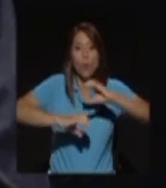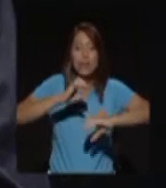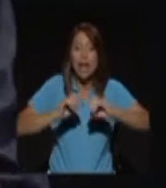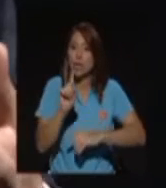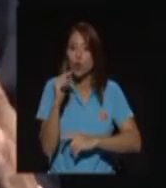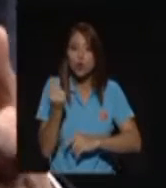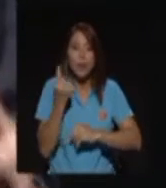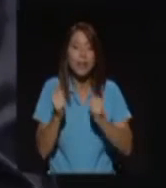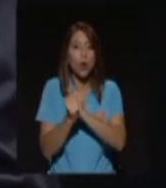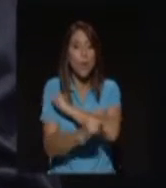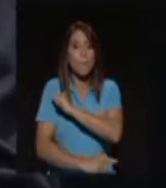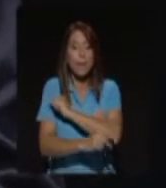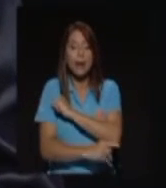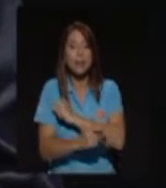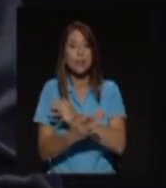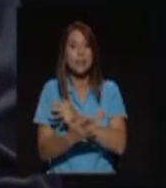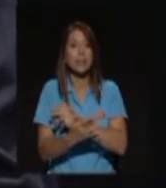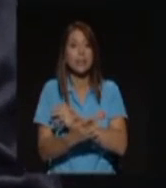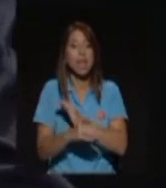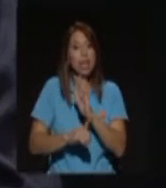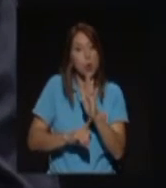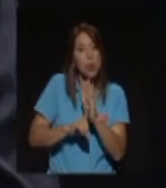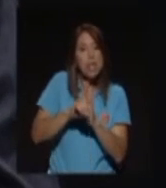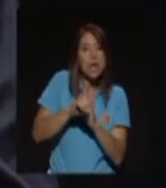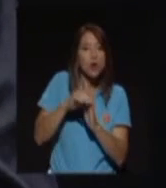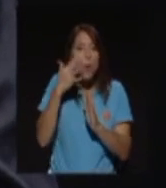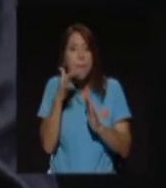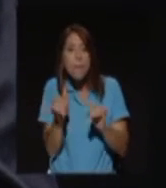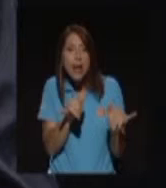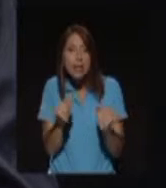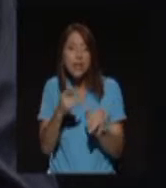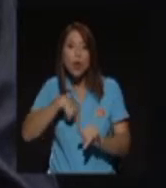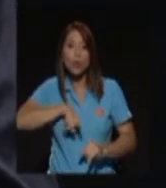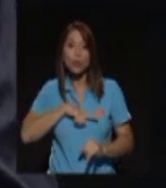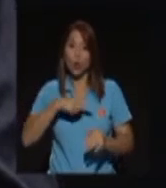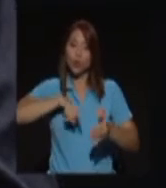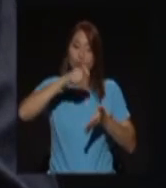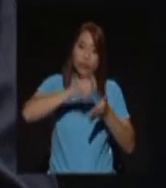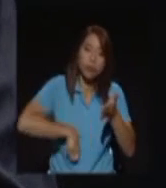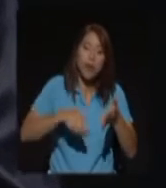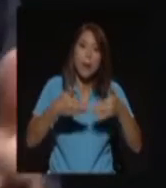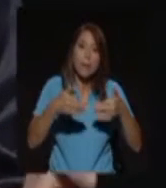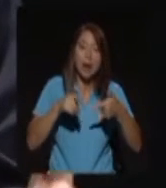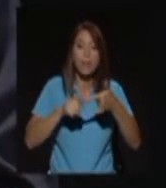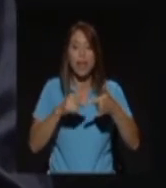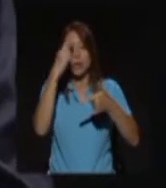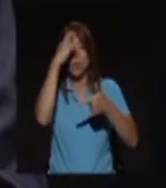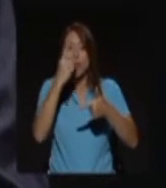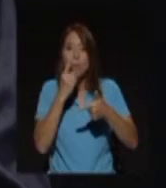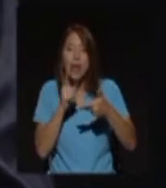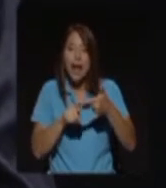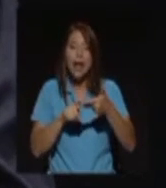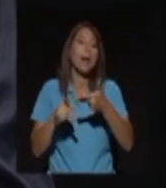con países de un desarrollo parecido al nuestro, tenemos acuerdos con Panamá, con República Dominicana, con los países